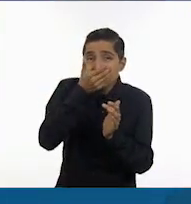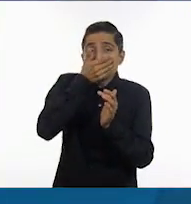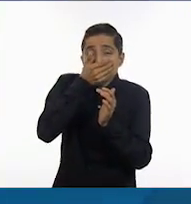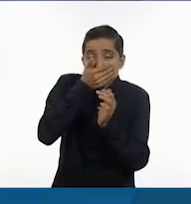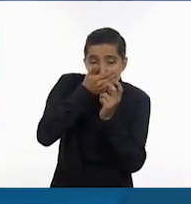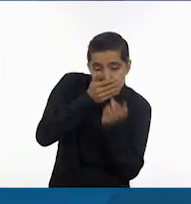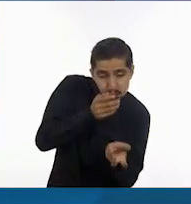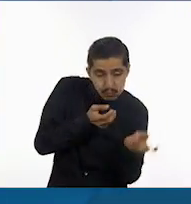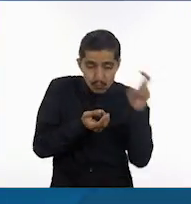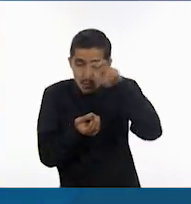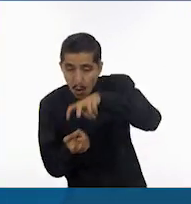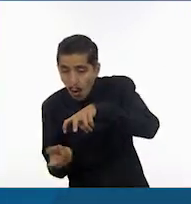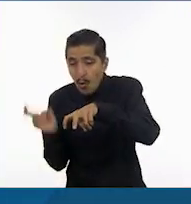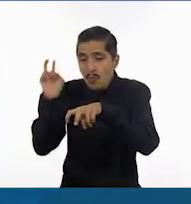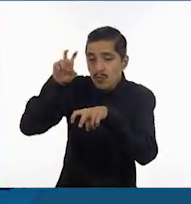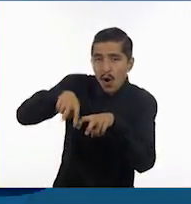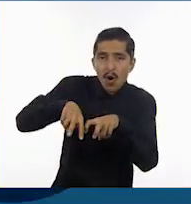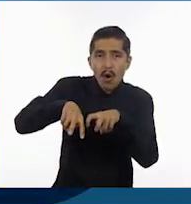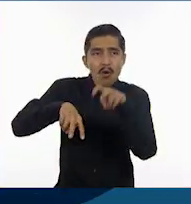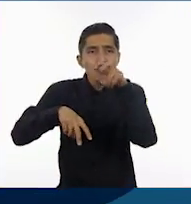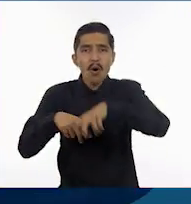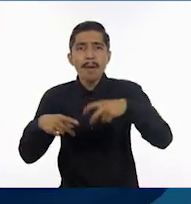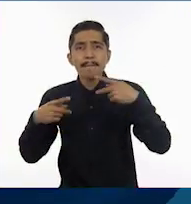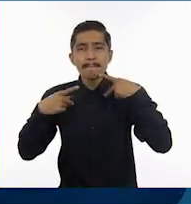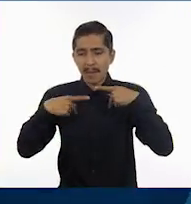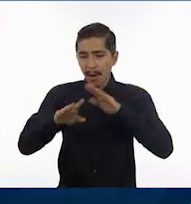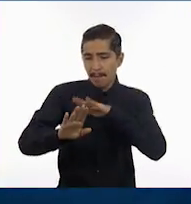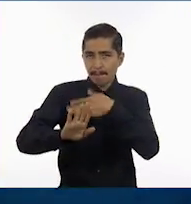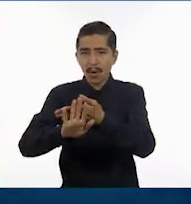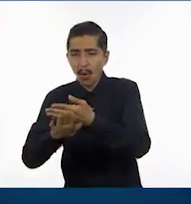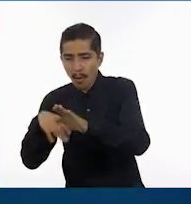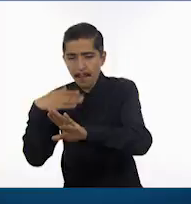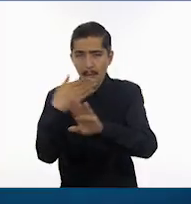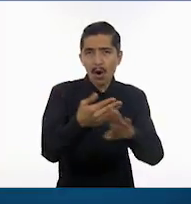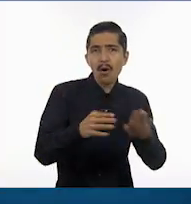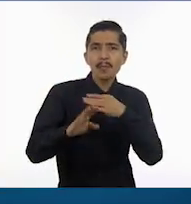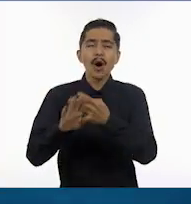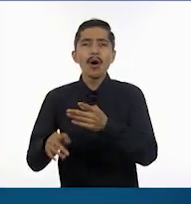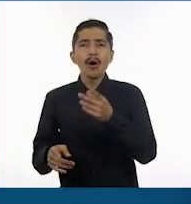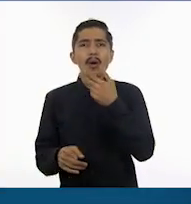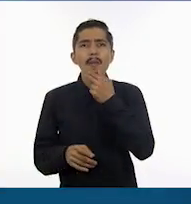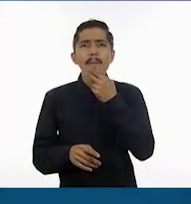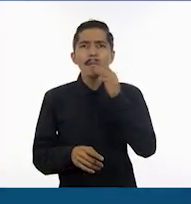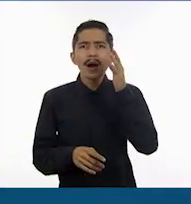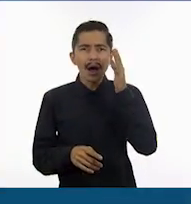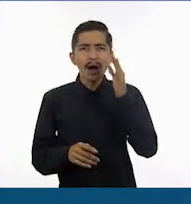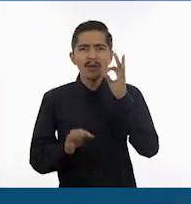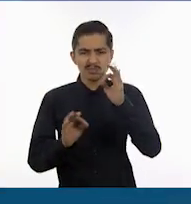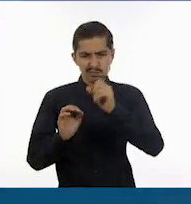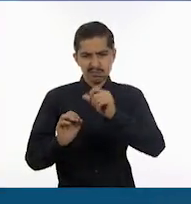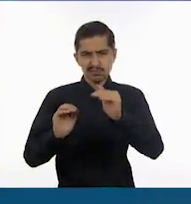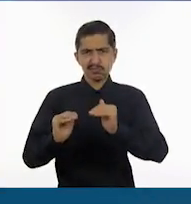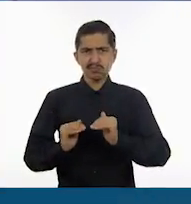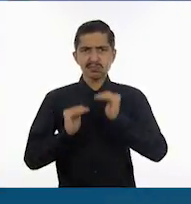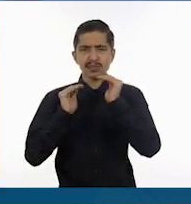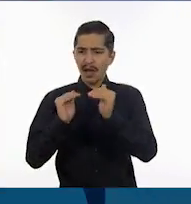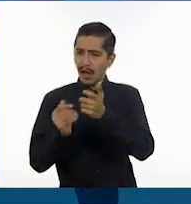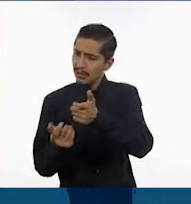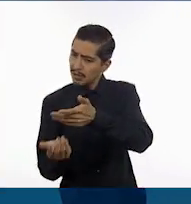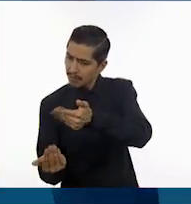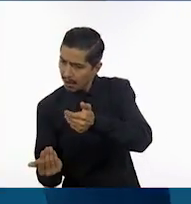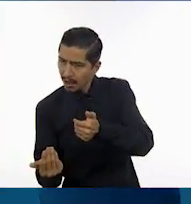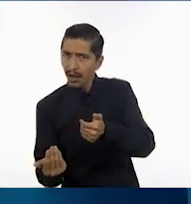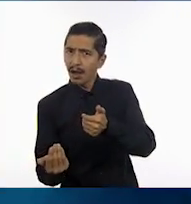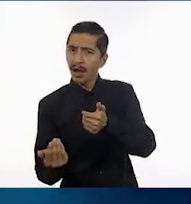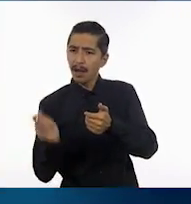subieron a la carroza y comenzaron a atacar a toda la gente que estaba adentro. El hombre de negocios le querían quitar su dinero y lo estaban amenazando con el